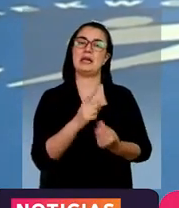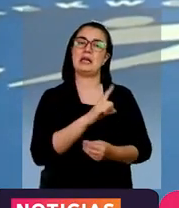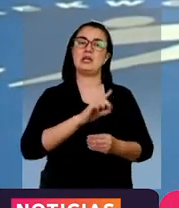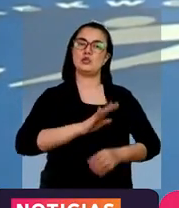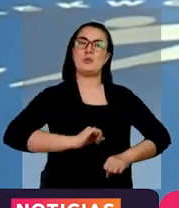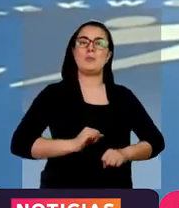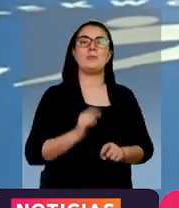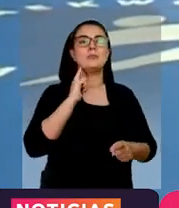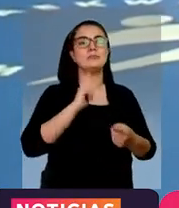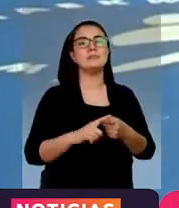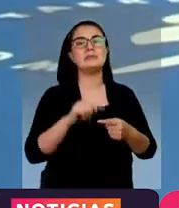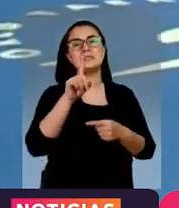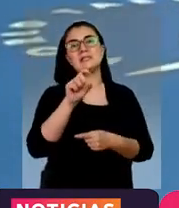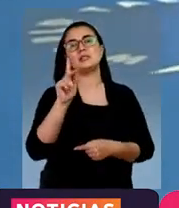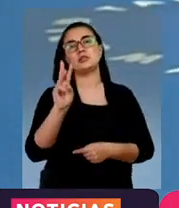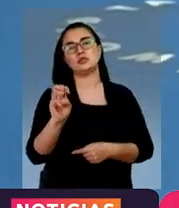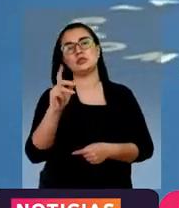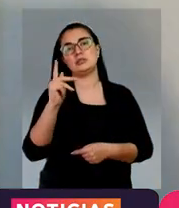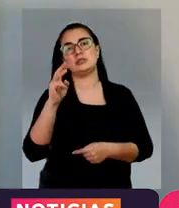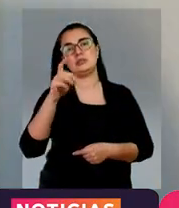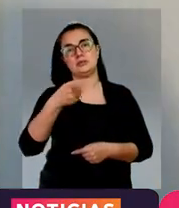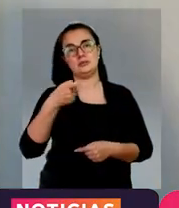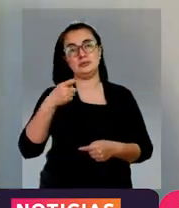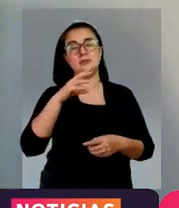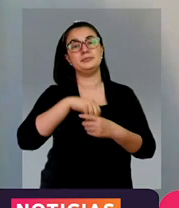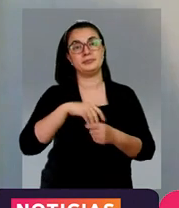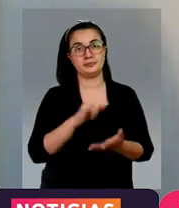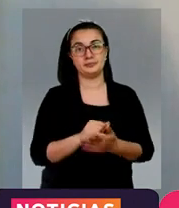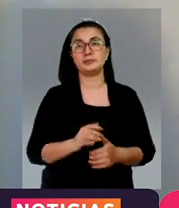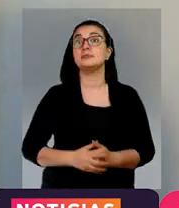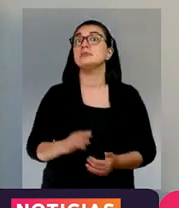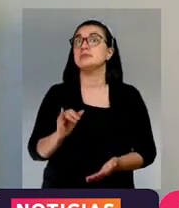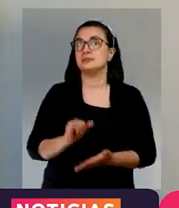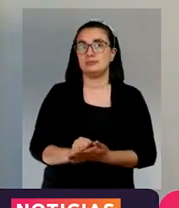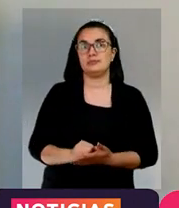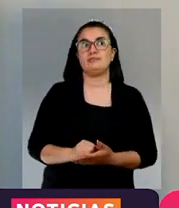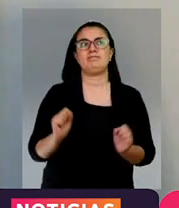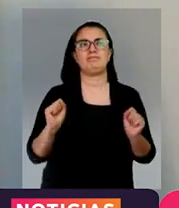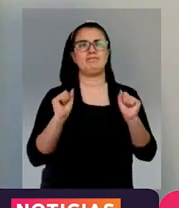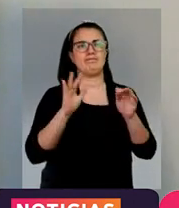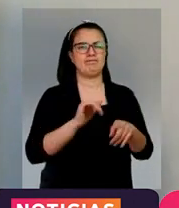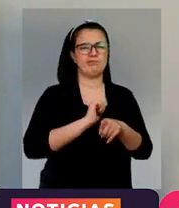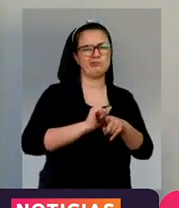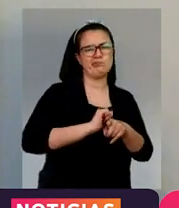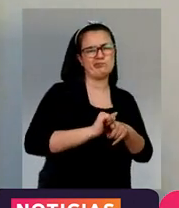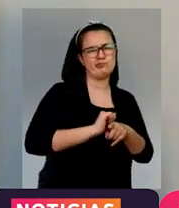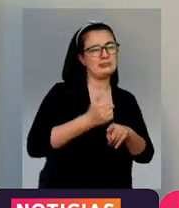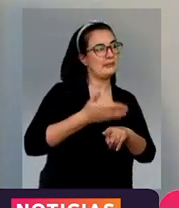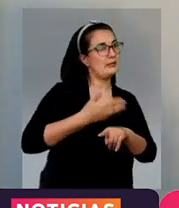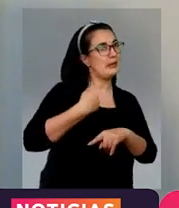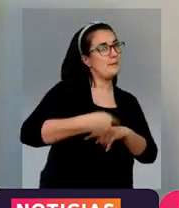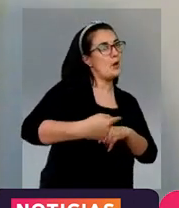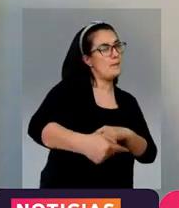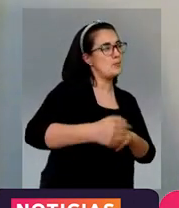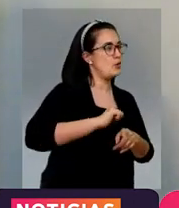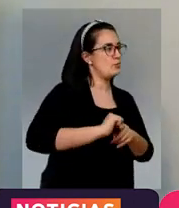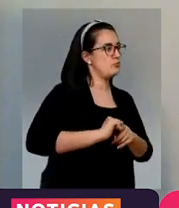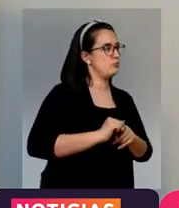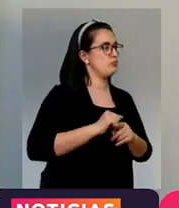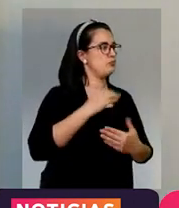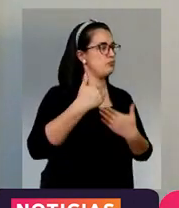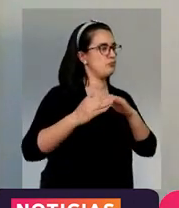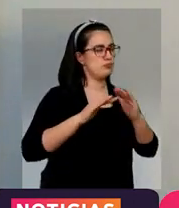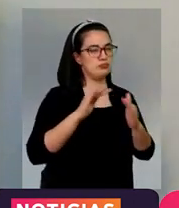categoría 68 kilogramos en este evento. Es un campamento para reforzar los campeonatos que vienen. Se acerca el